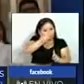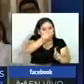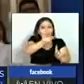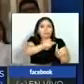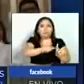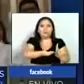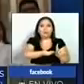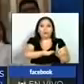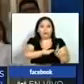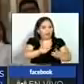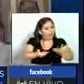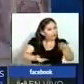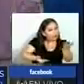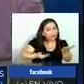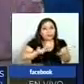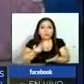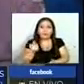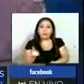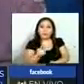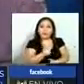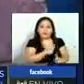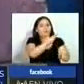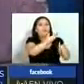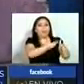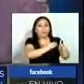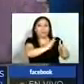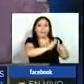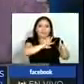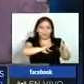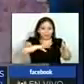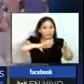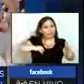de servicio al prójimo Un hombre de familia